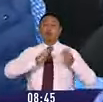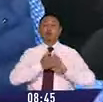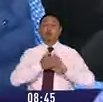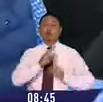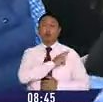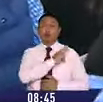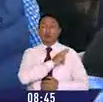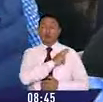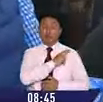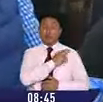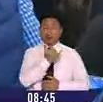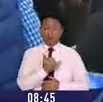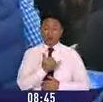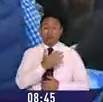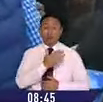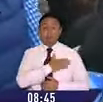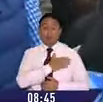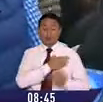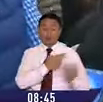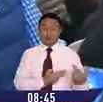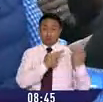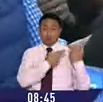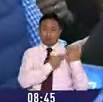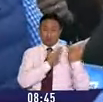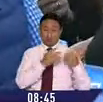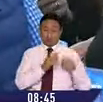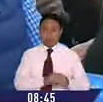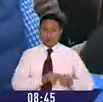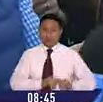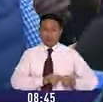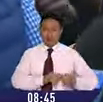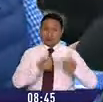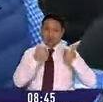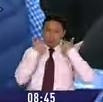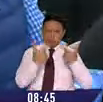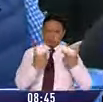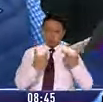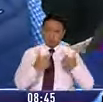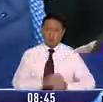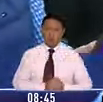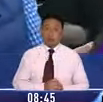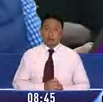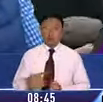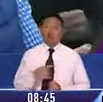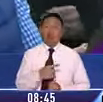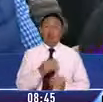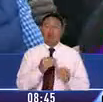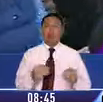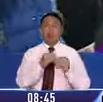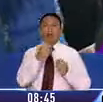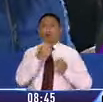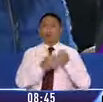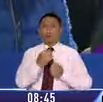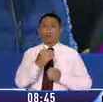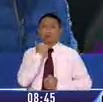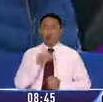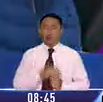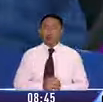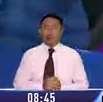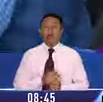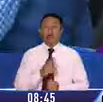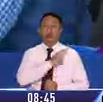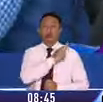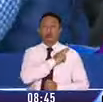en este caso, que es mi cartera de Estado, pues siempre estemos vigilantes de que no se generen contratiempos, llamar a la academia a que se